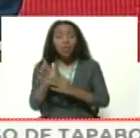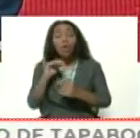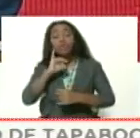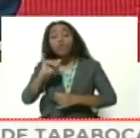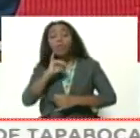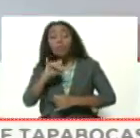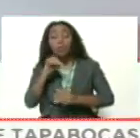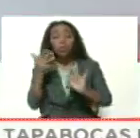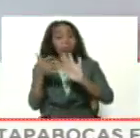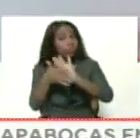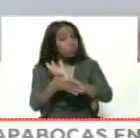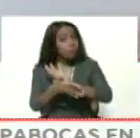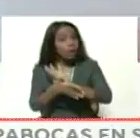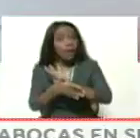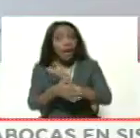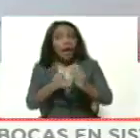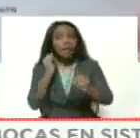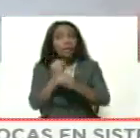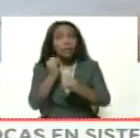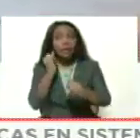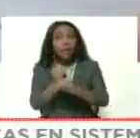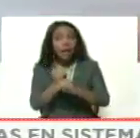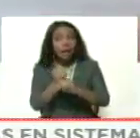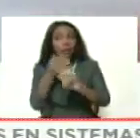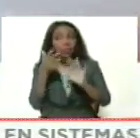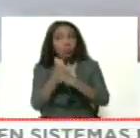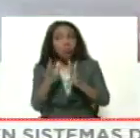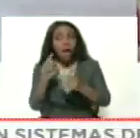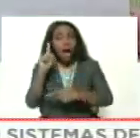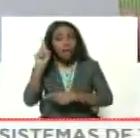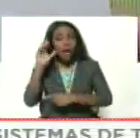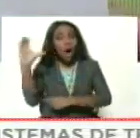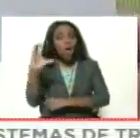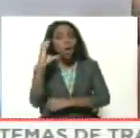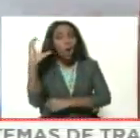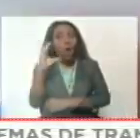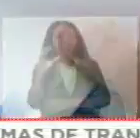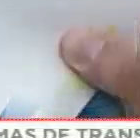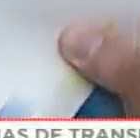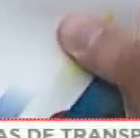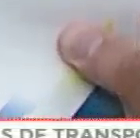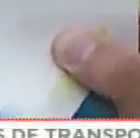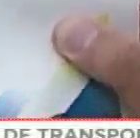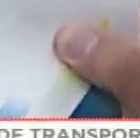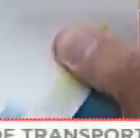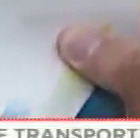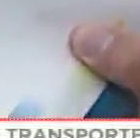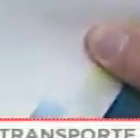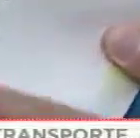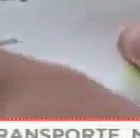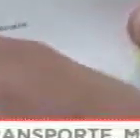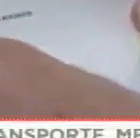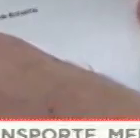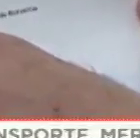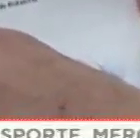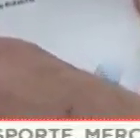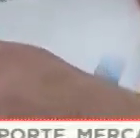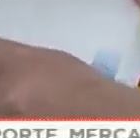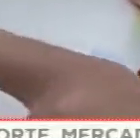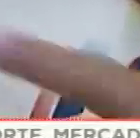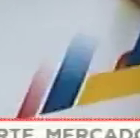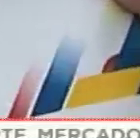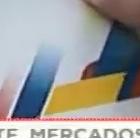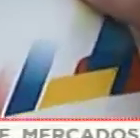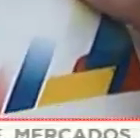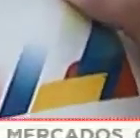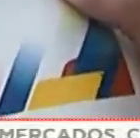información en los medios de comunicación en Colombia, y es muy importante repetir, en Colombia,